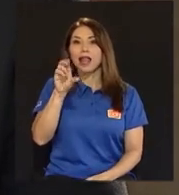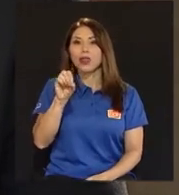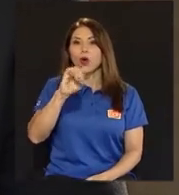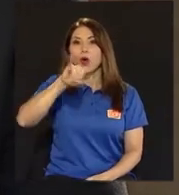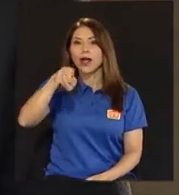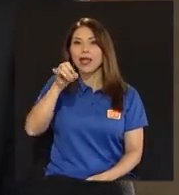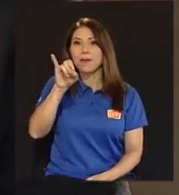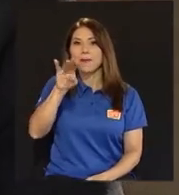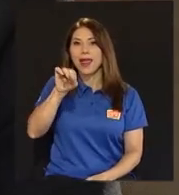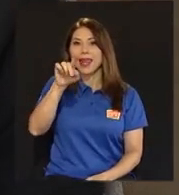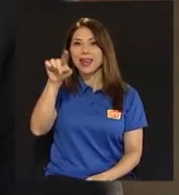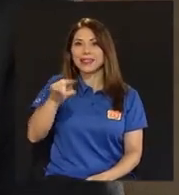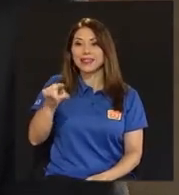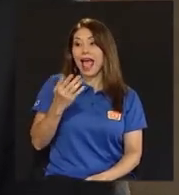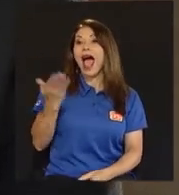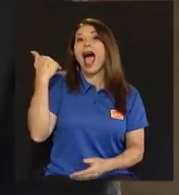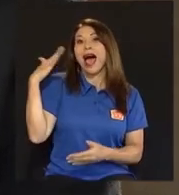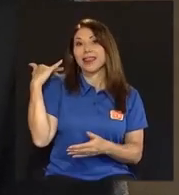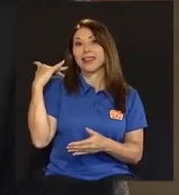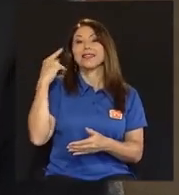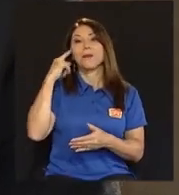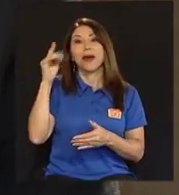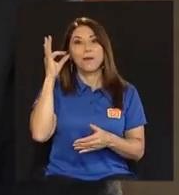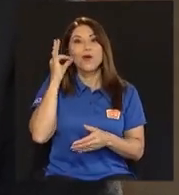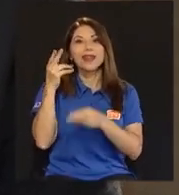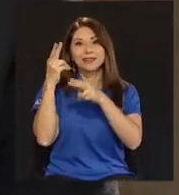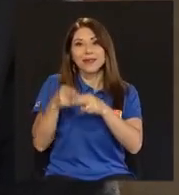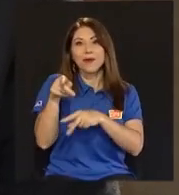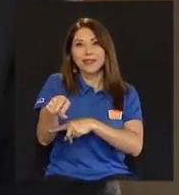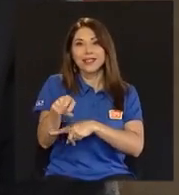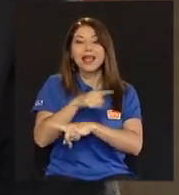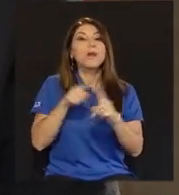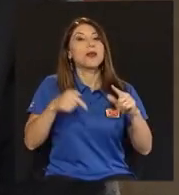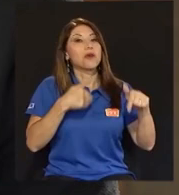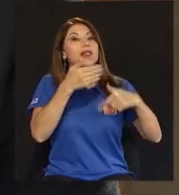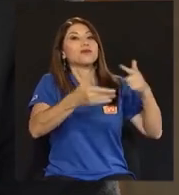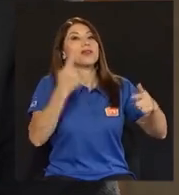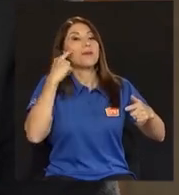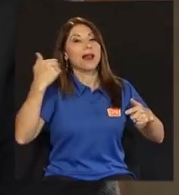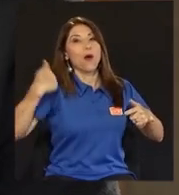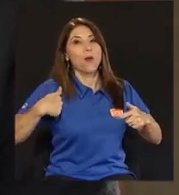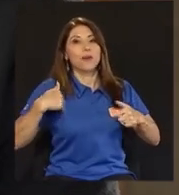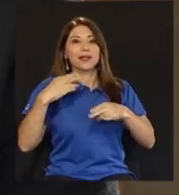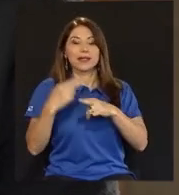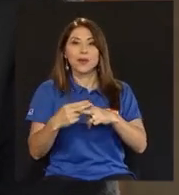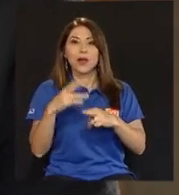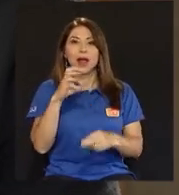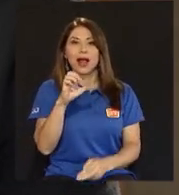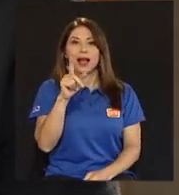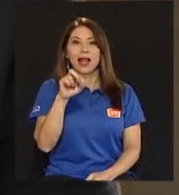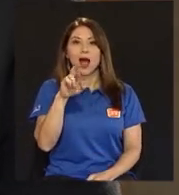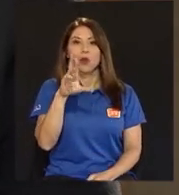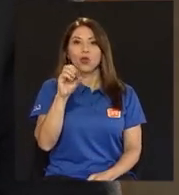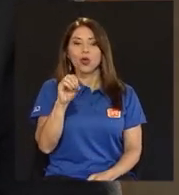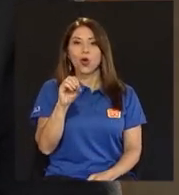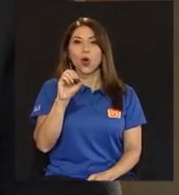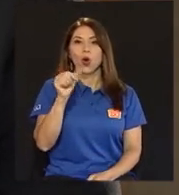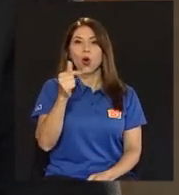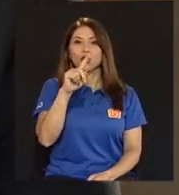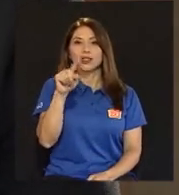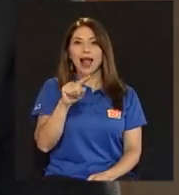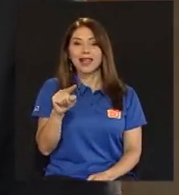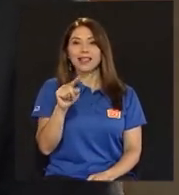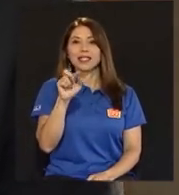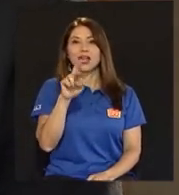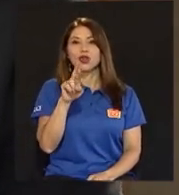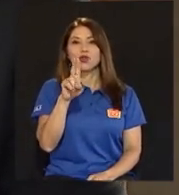Okay. Y era, cuando era mujeres era Ricardo Jiménez, cuando era hombres era Claudio González Rucavado, que tiene una... Esas cosas